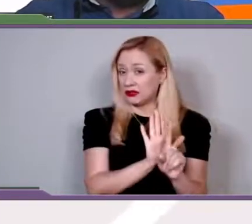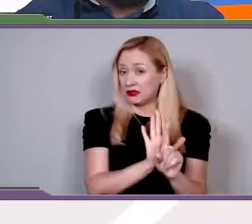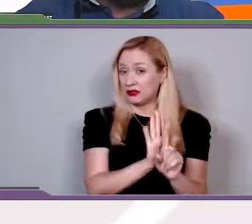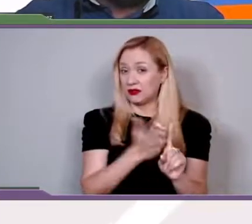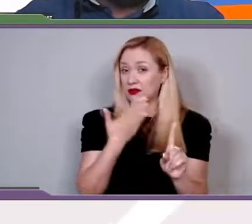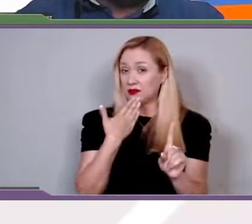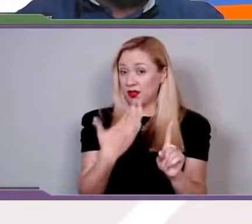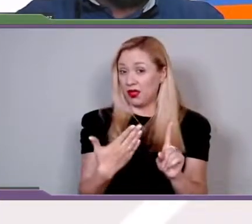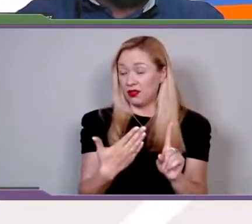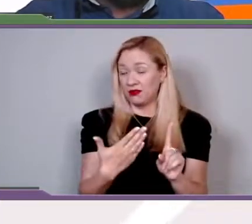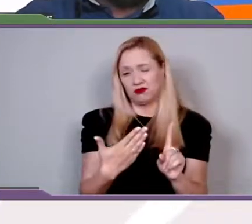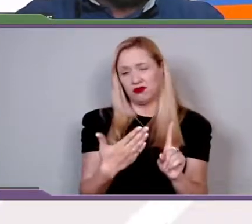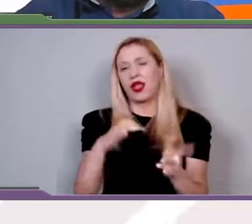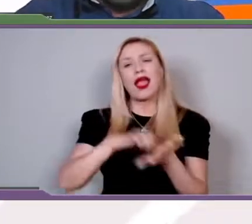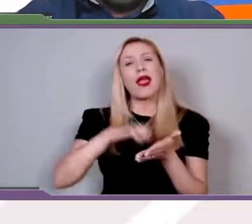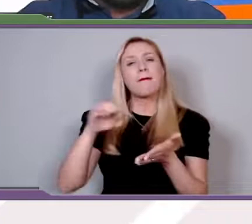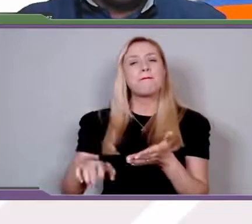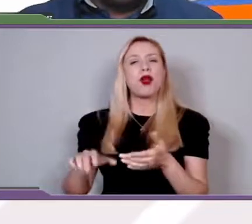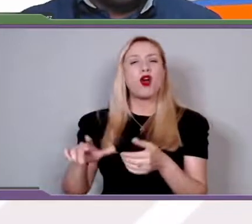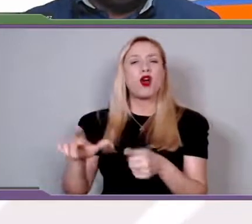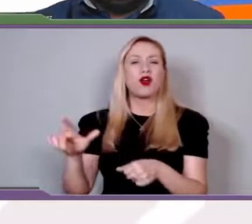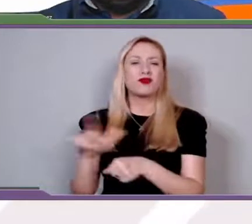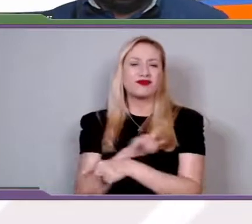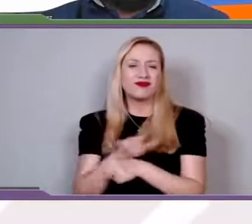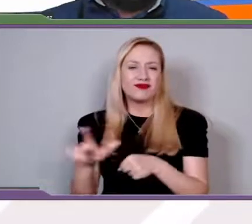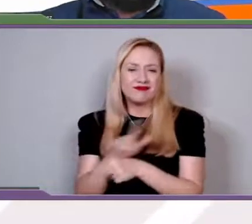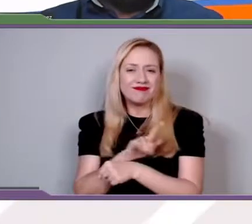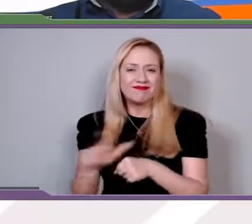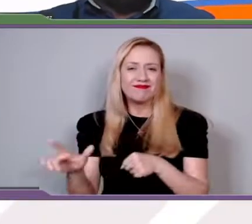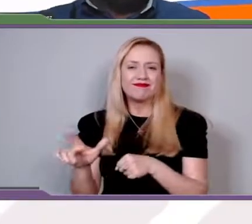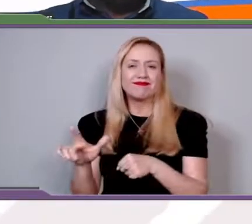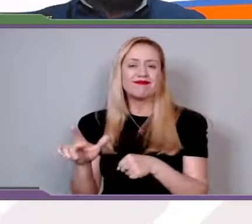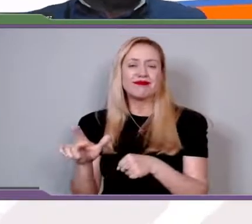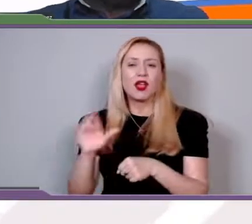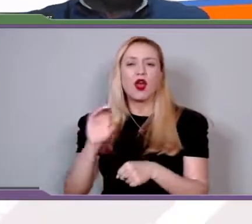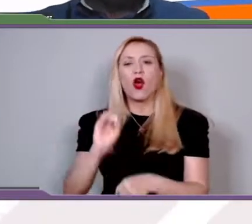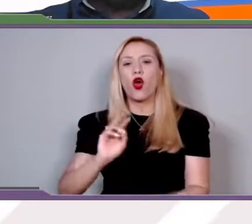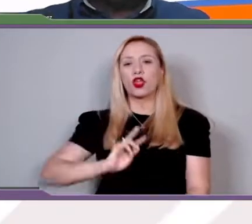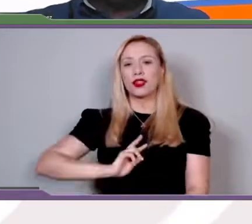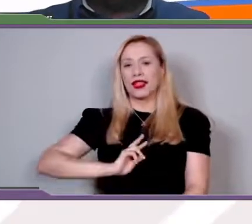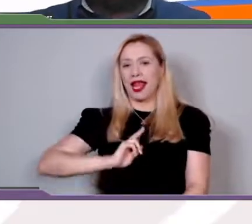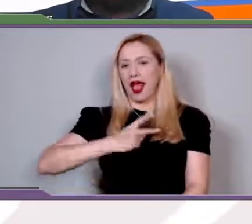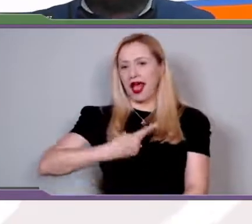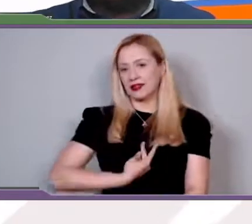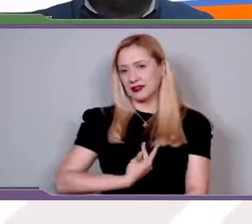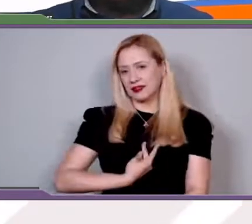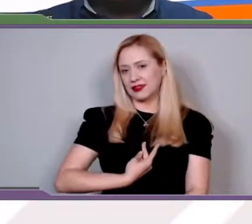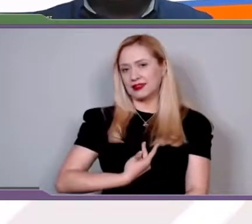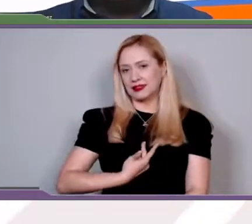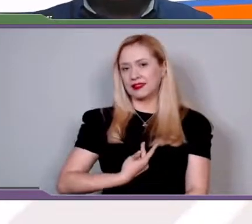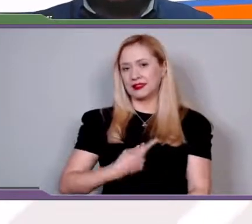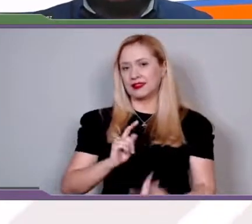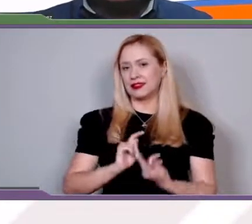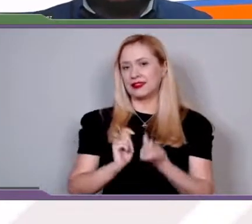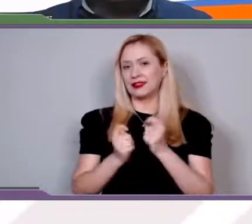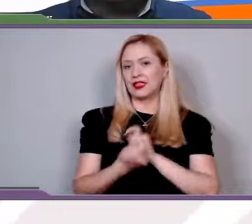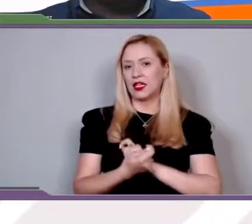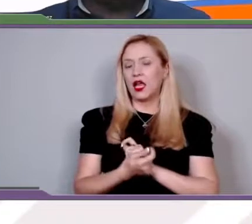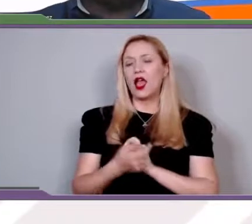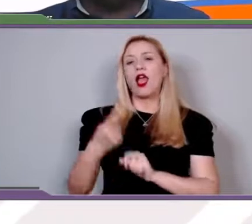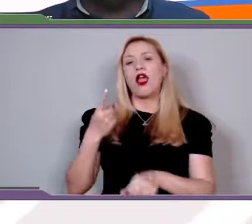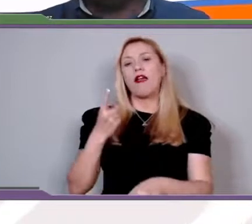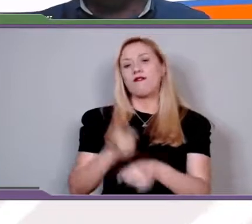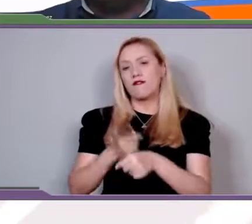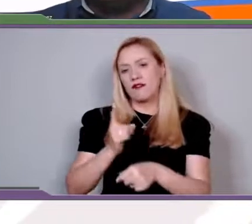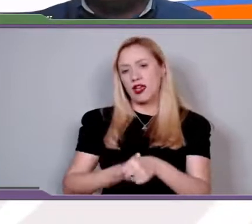por ejemplo, de la homosexualidad o Ujú. de la transexualidad, ¿no? O sea, estaban como enfermedades catalogadas, pero se